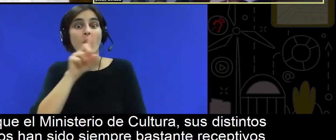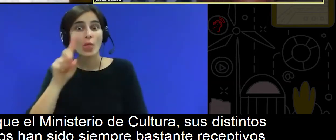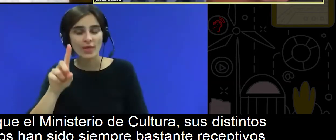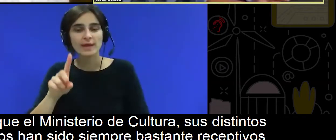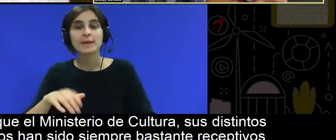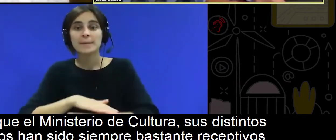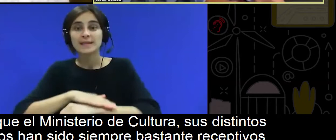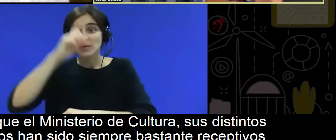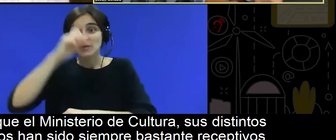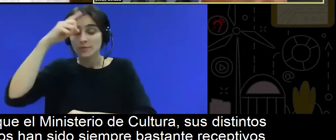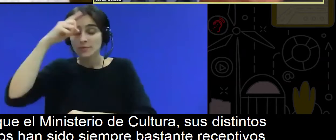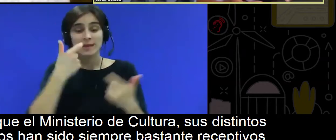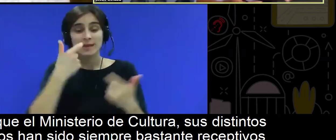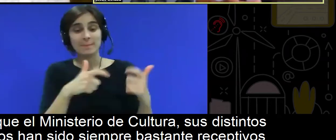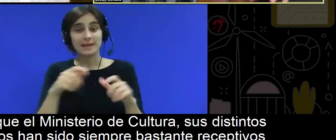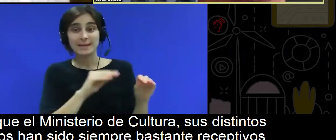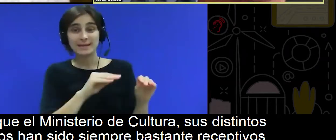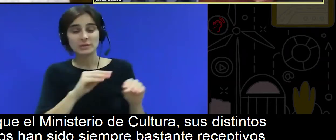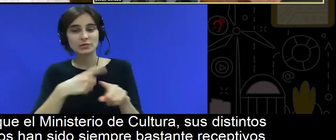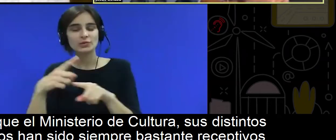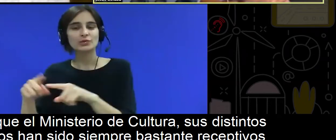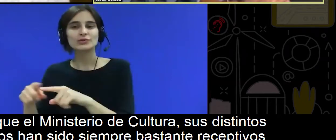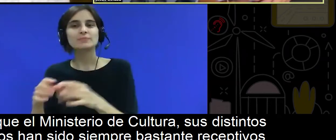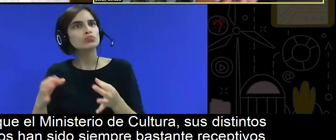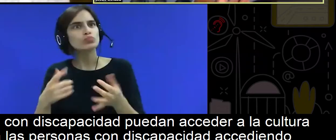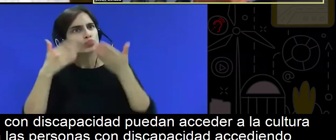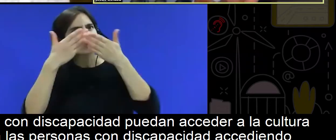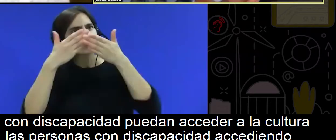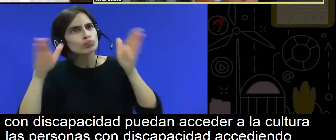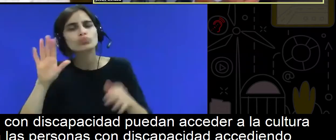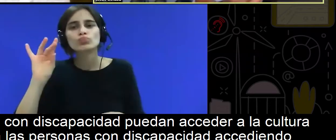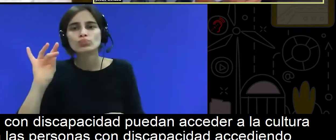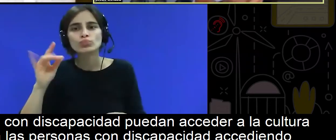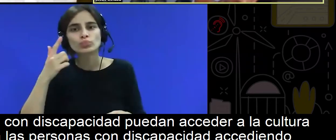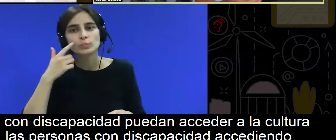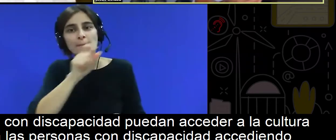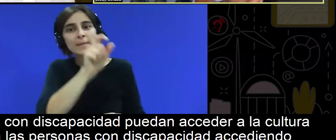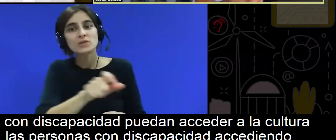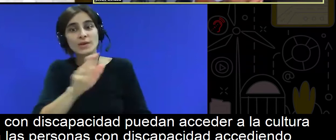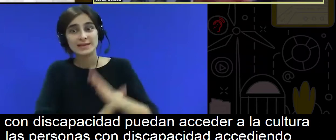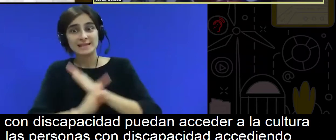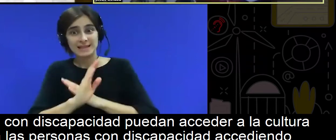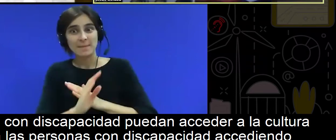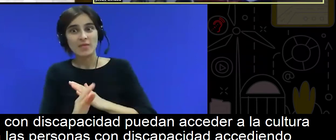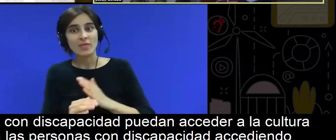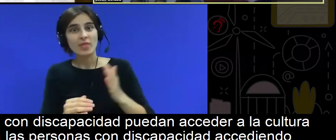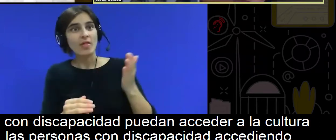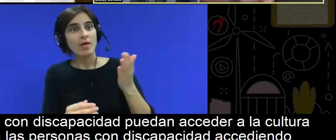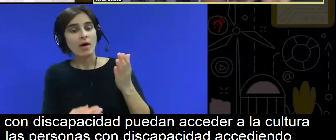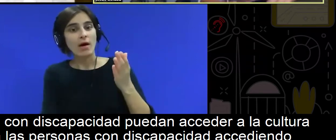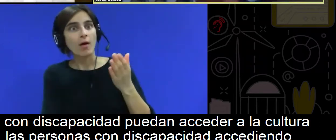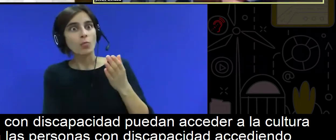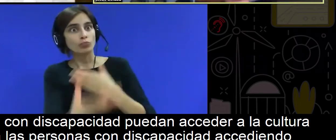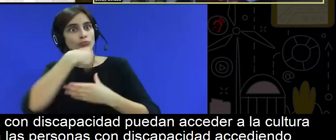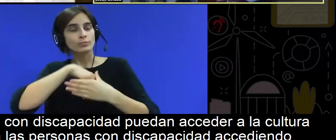sus distintos departamentos, han sido siempre bastante receptivos a que las personas con discapacidad se puedan acceder a la